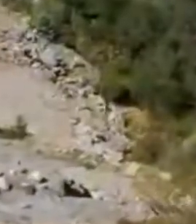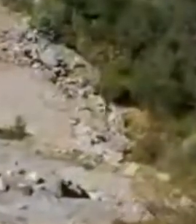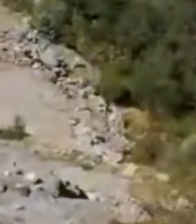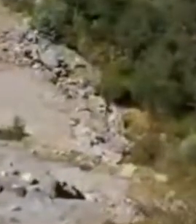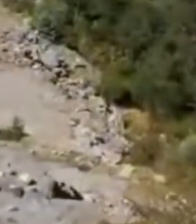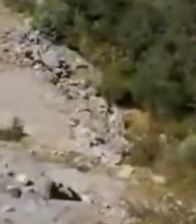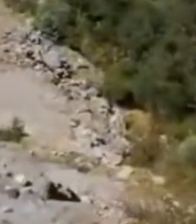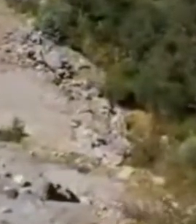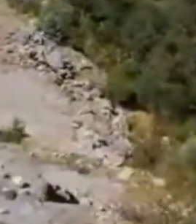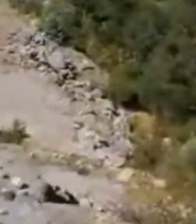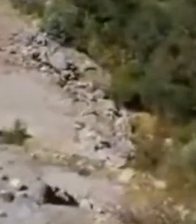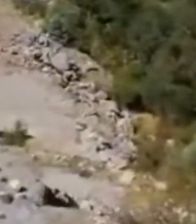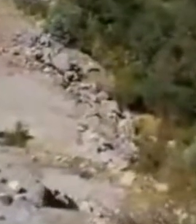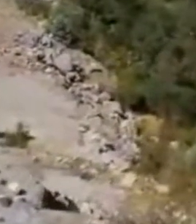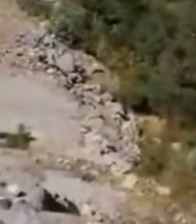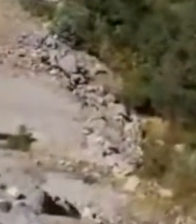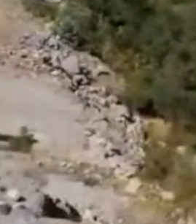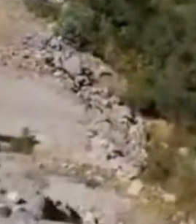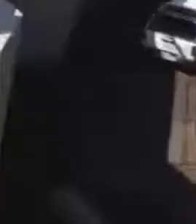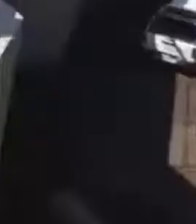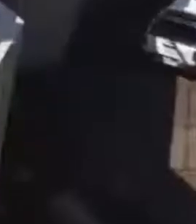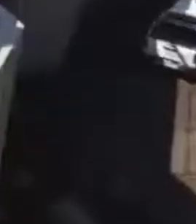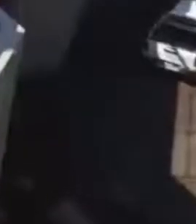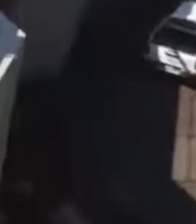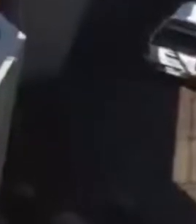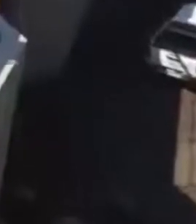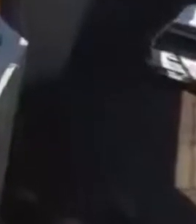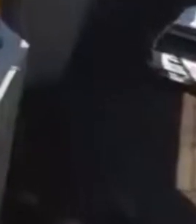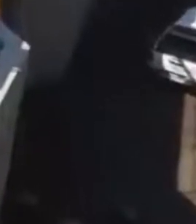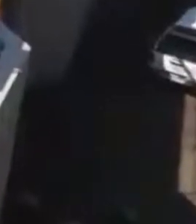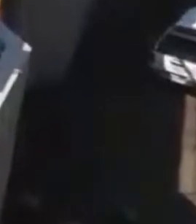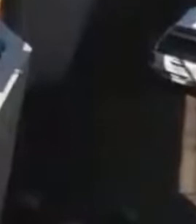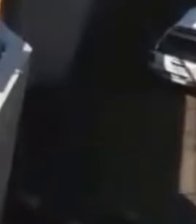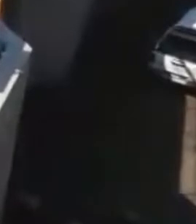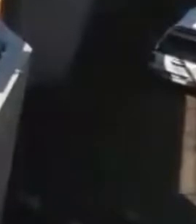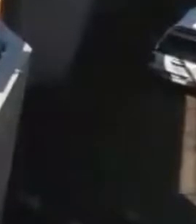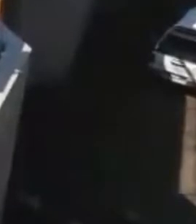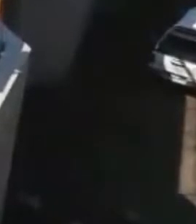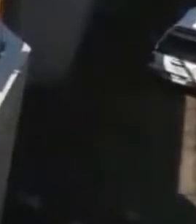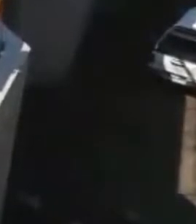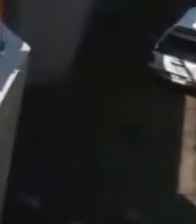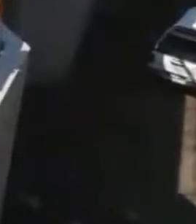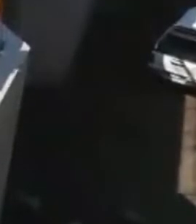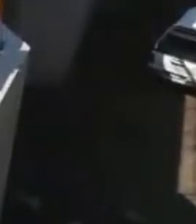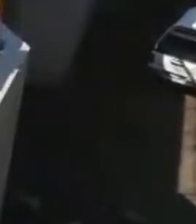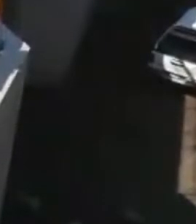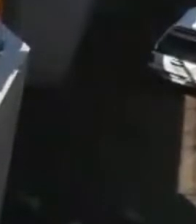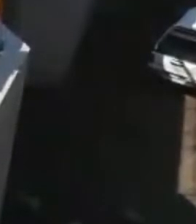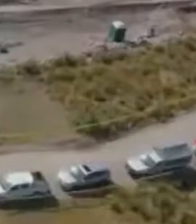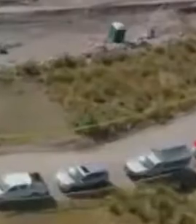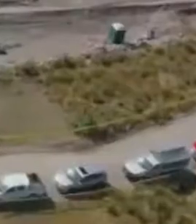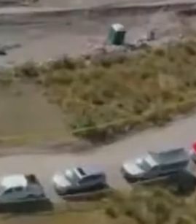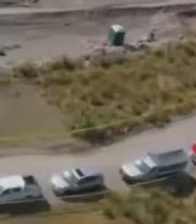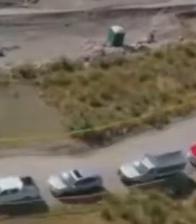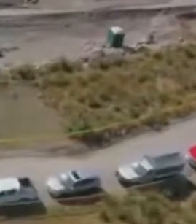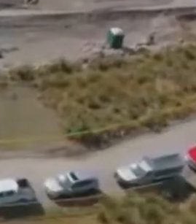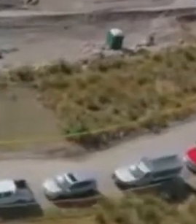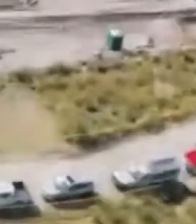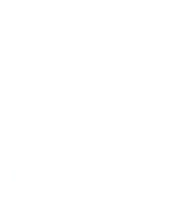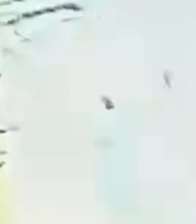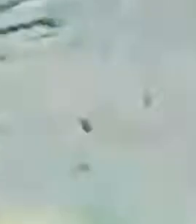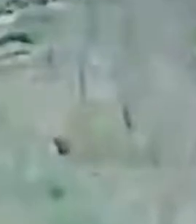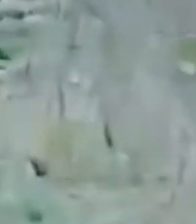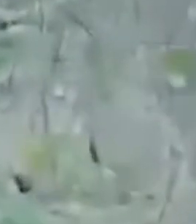Terracerías 3. Se continúa con la instalación del muro de confinamiento y la conformación de rellenos en la unión con el viaducto